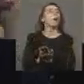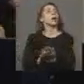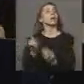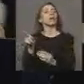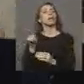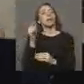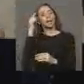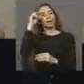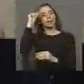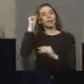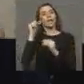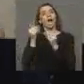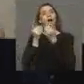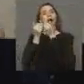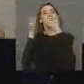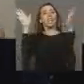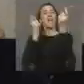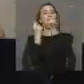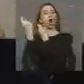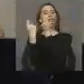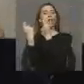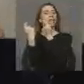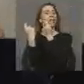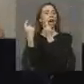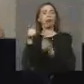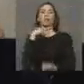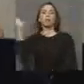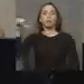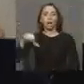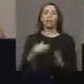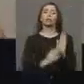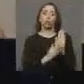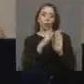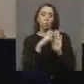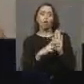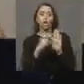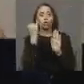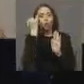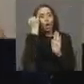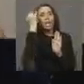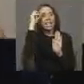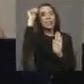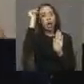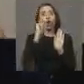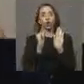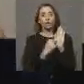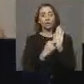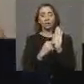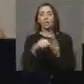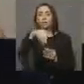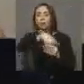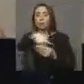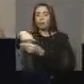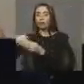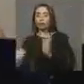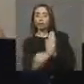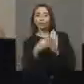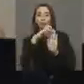neoliberales. Es un proyecto ideológico, en el sentido de que quienes votamos a favor de este